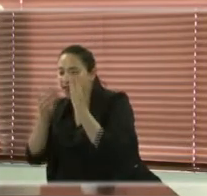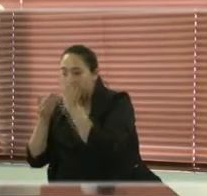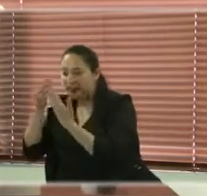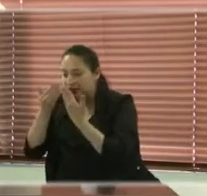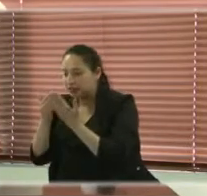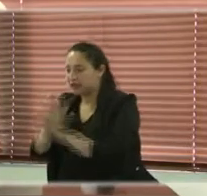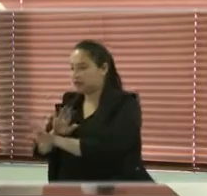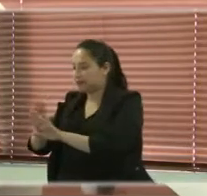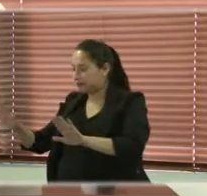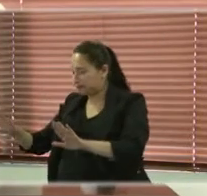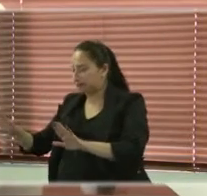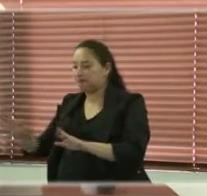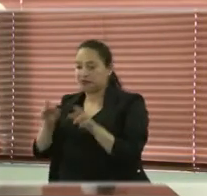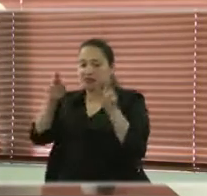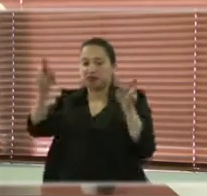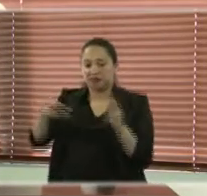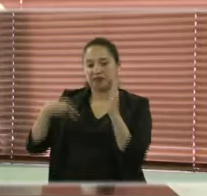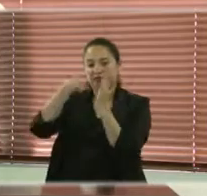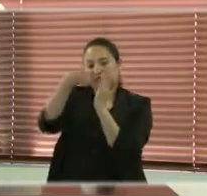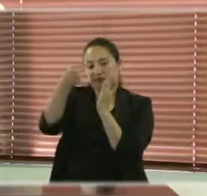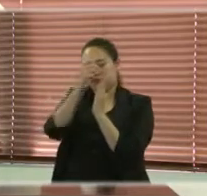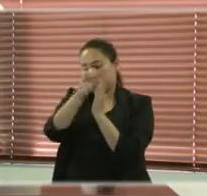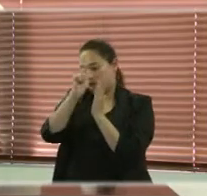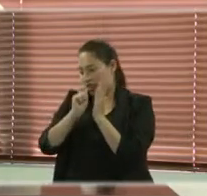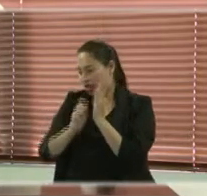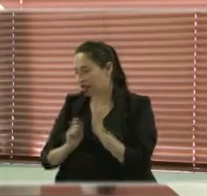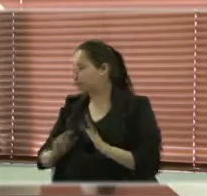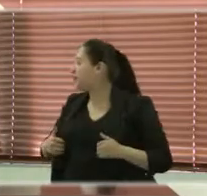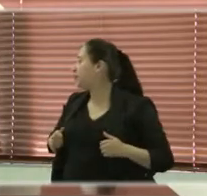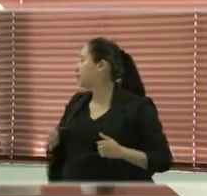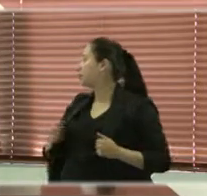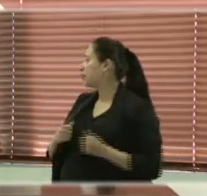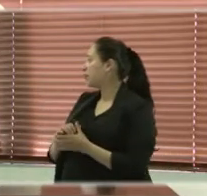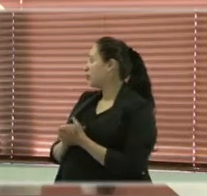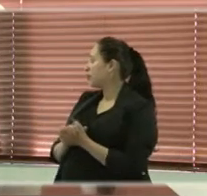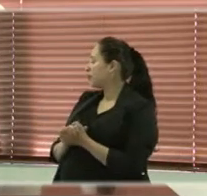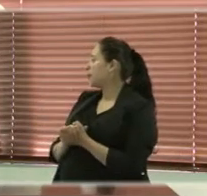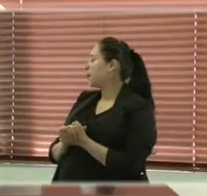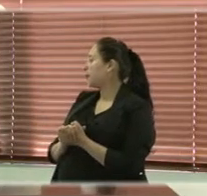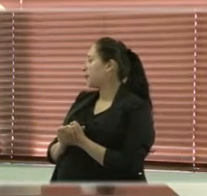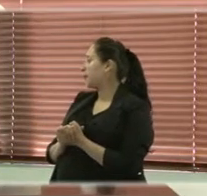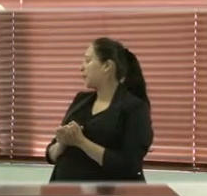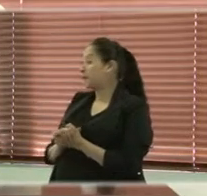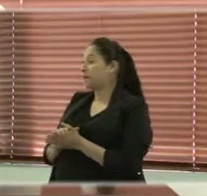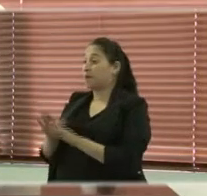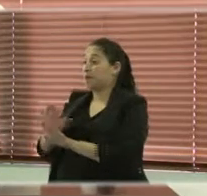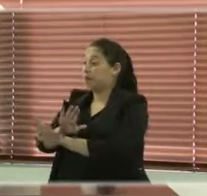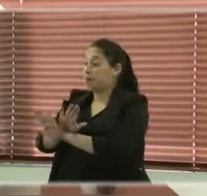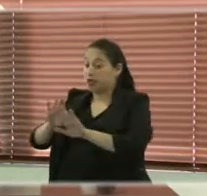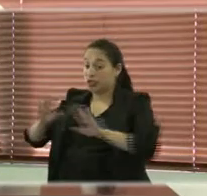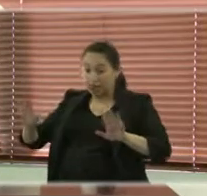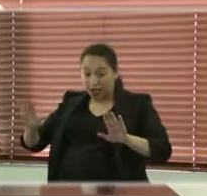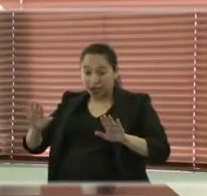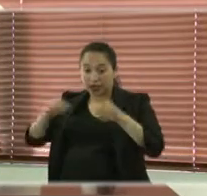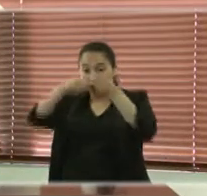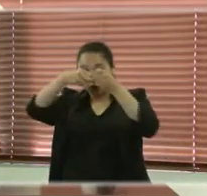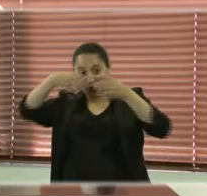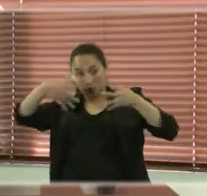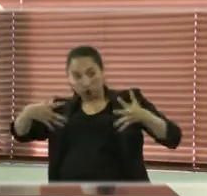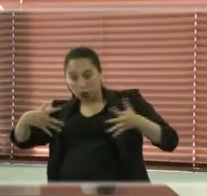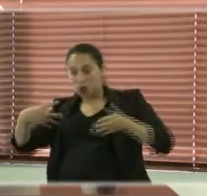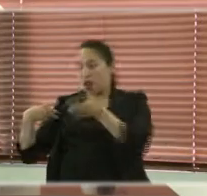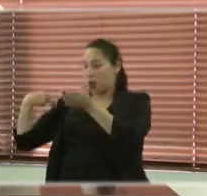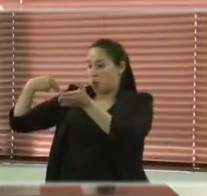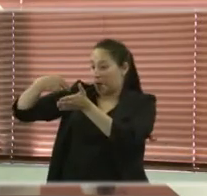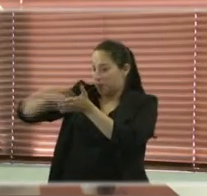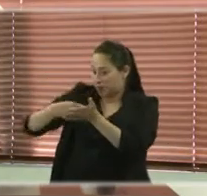a esa temática a todo esto después de que se define el bosquejo de de